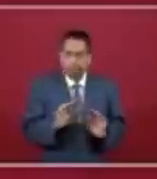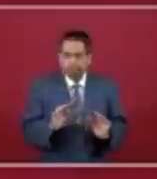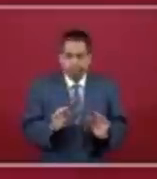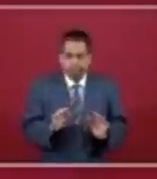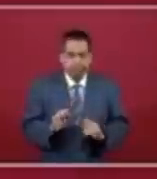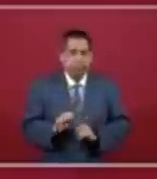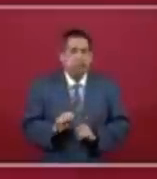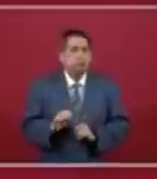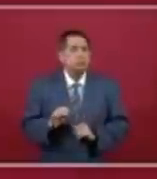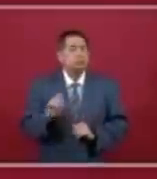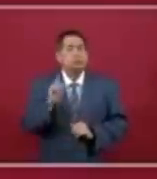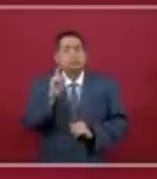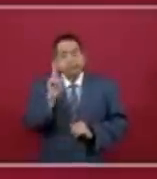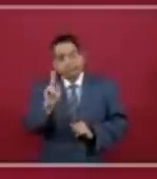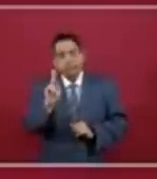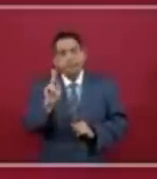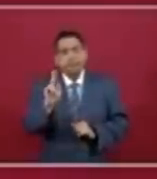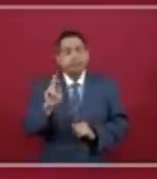a